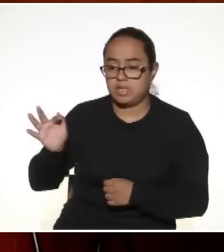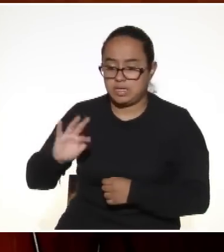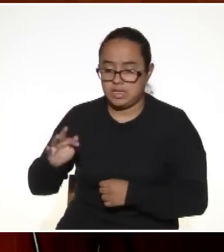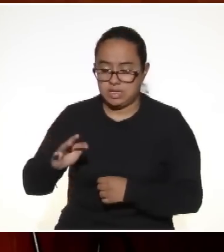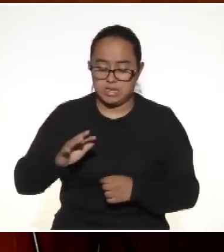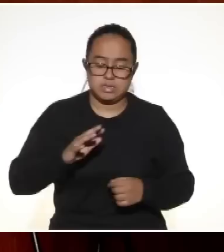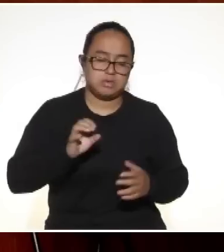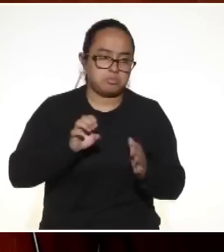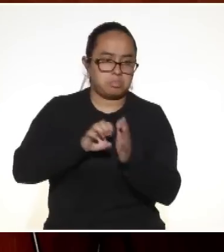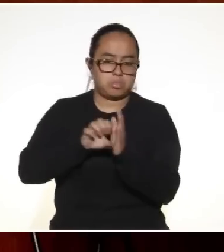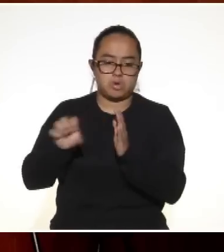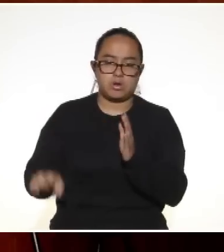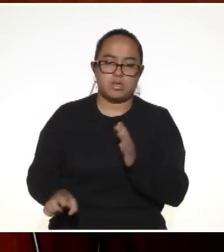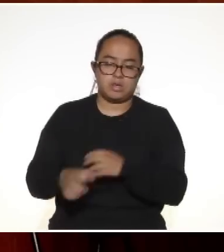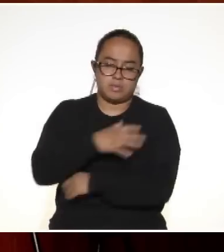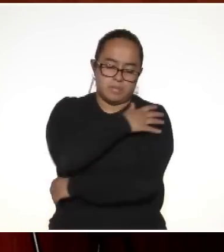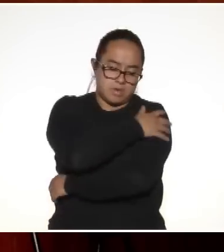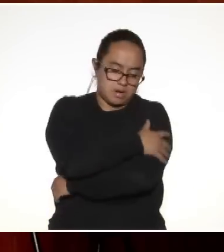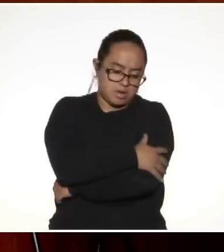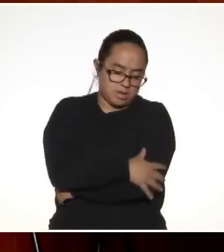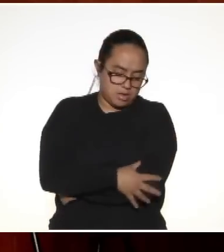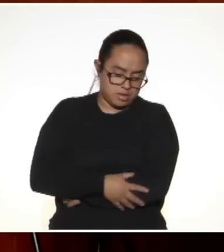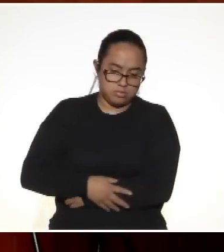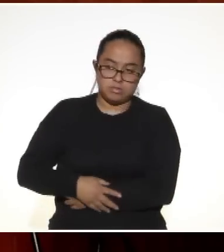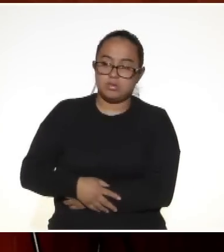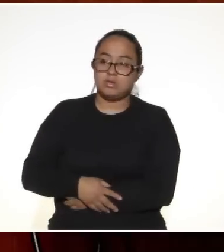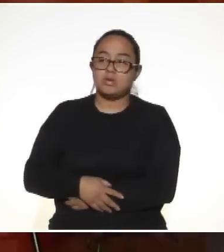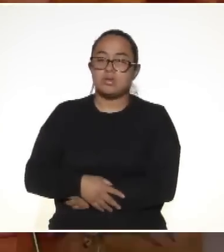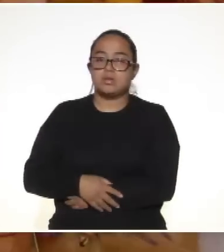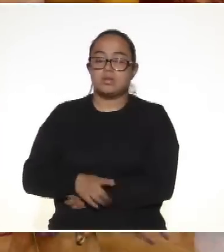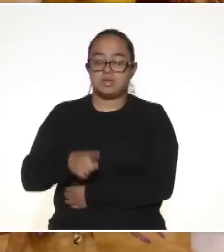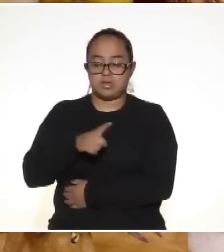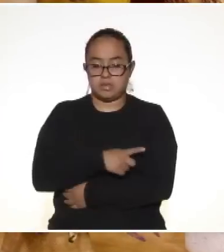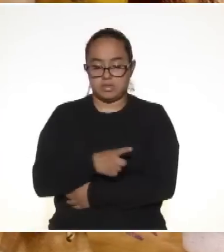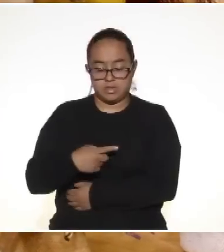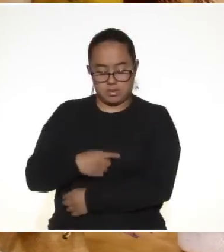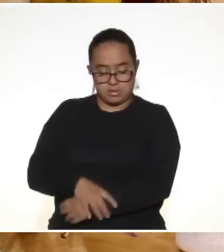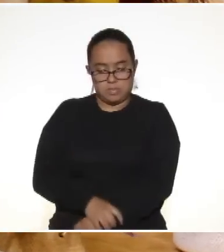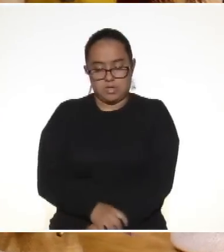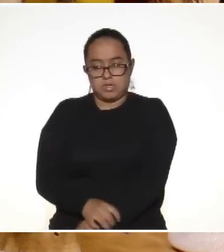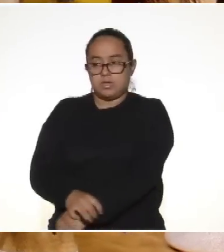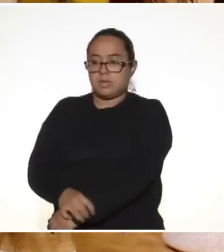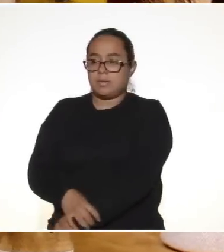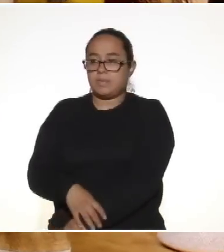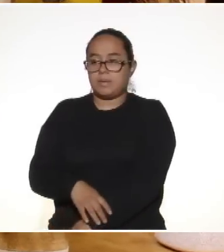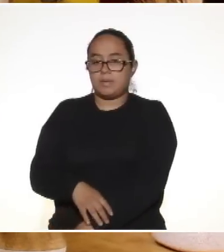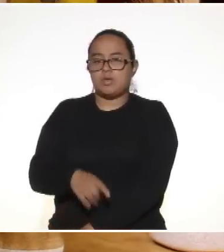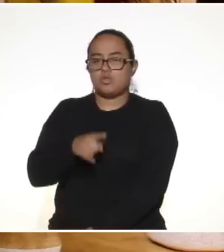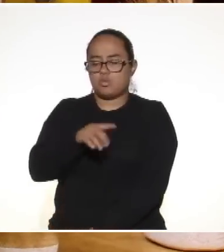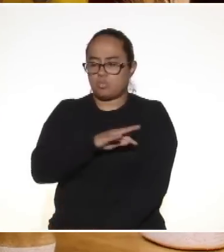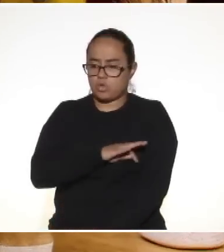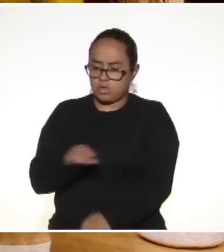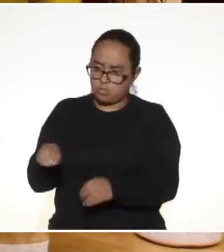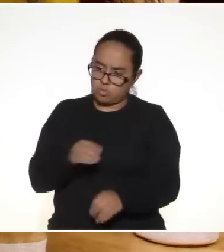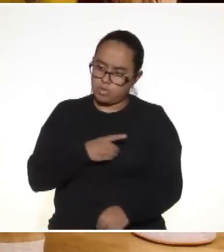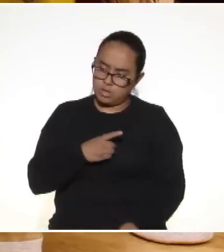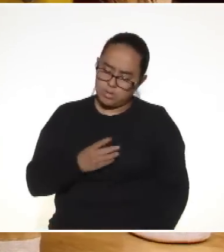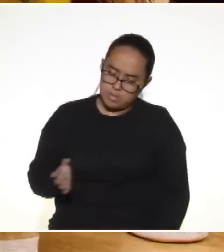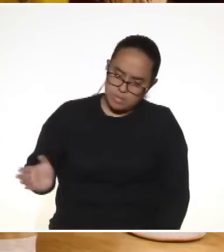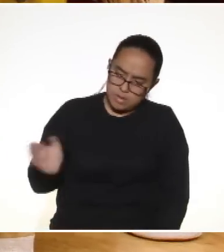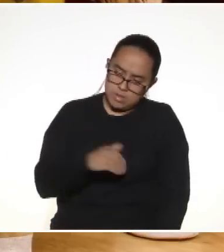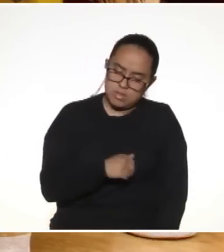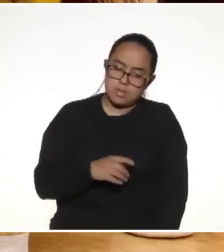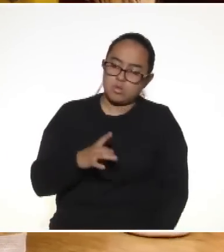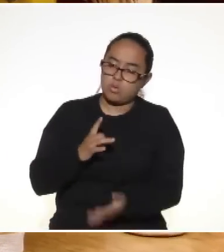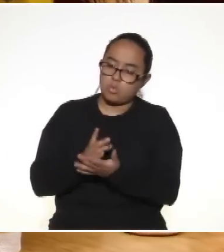extremidad todo este brazo, ¿sí? Entonces, que lo tome y vente, se puede desplazar por sí solo, vente, nada más